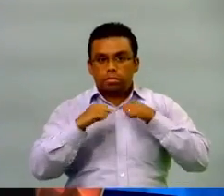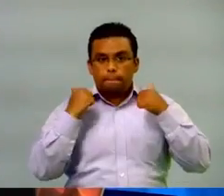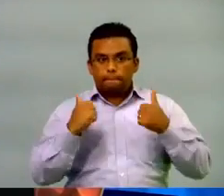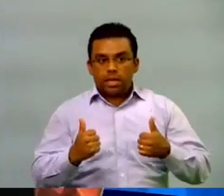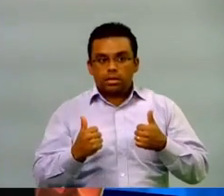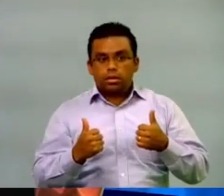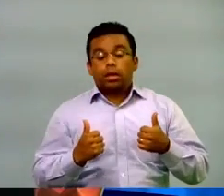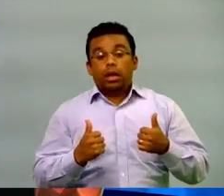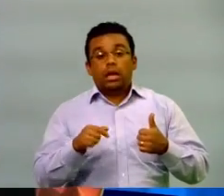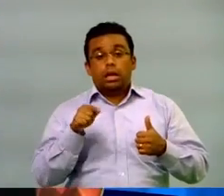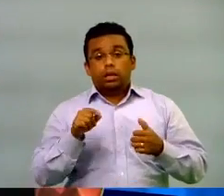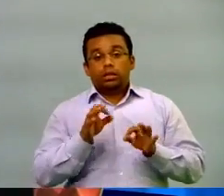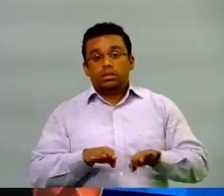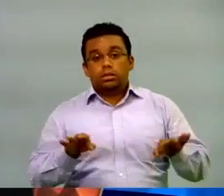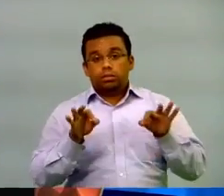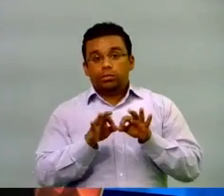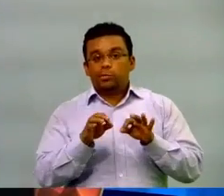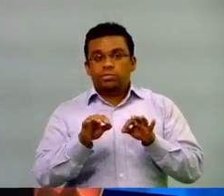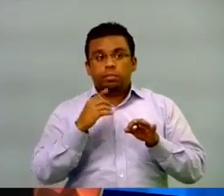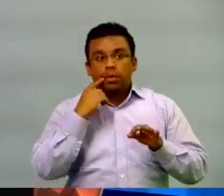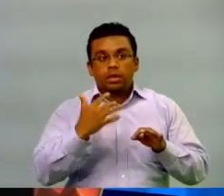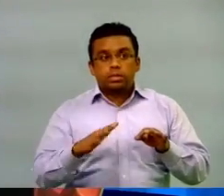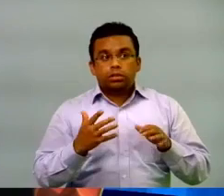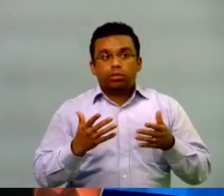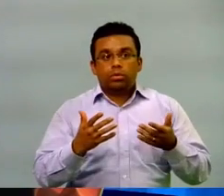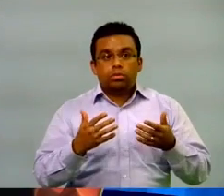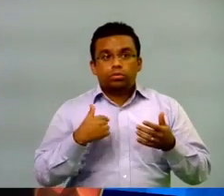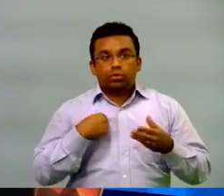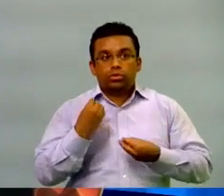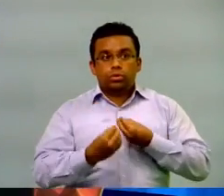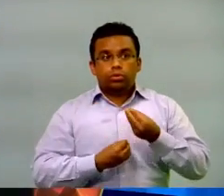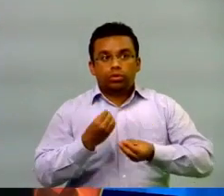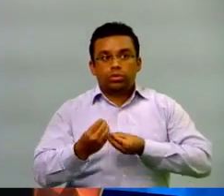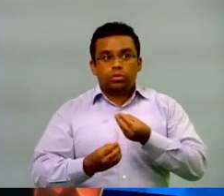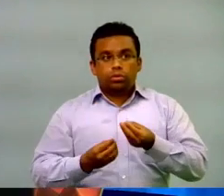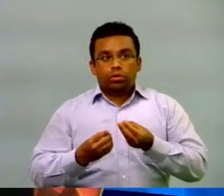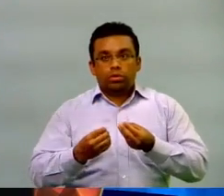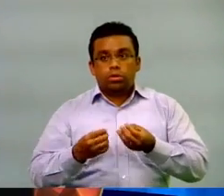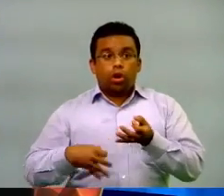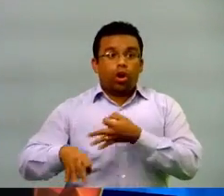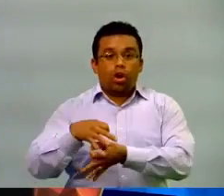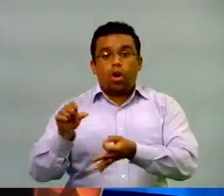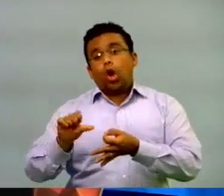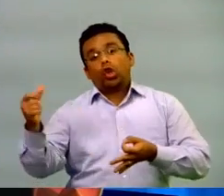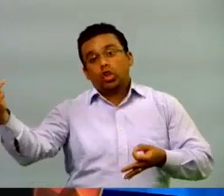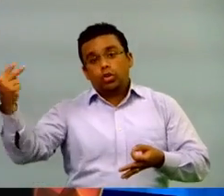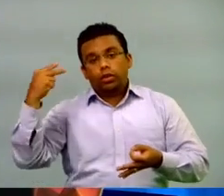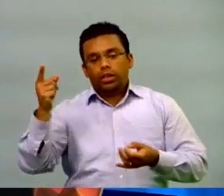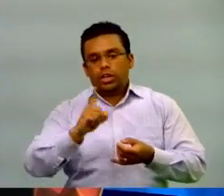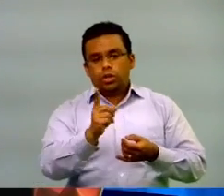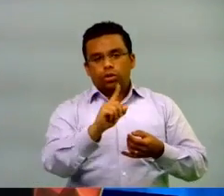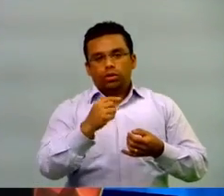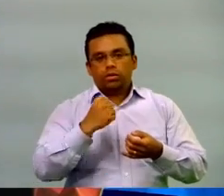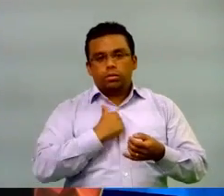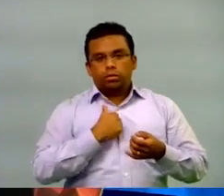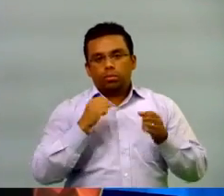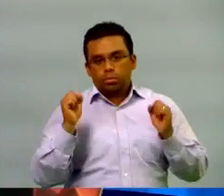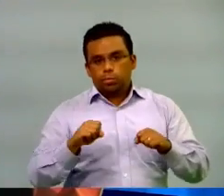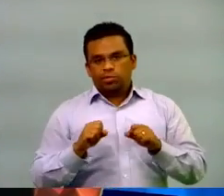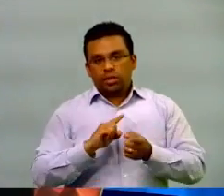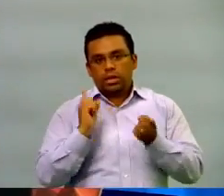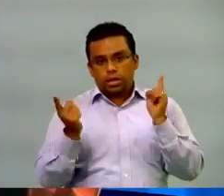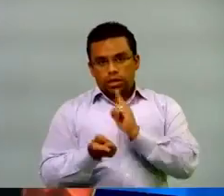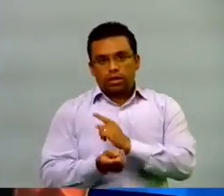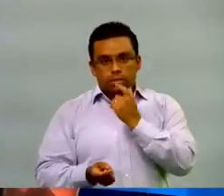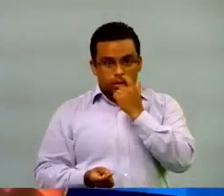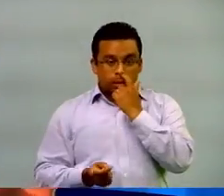labor docente de ser un tercero evaluando los resultados o los logros obtenidos por parte de un estudiante en particular.